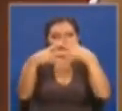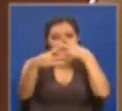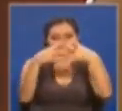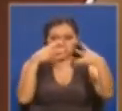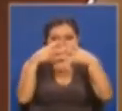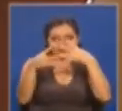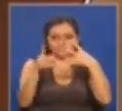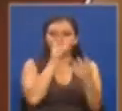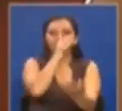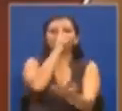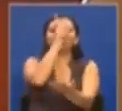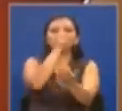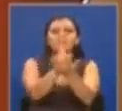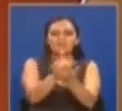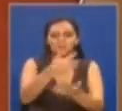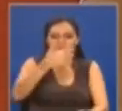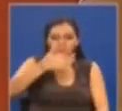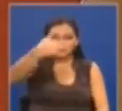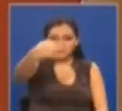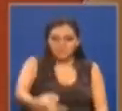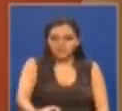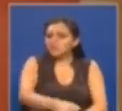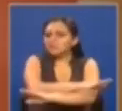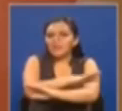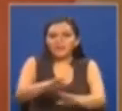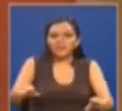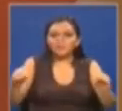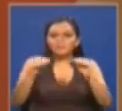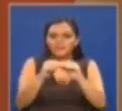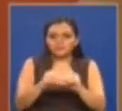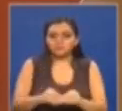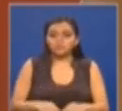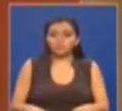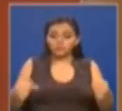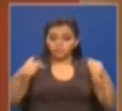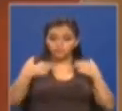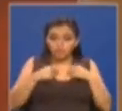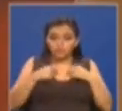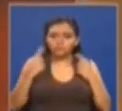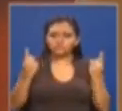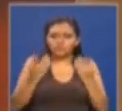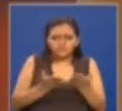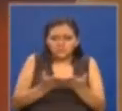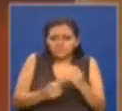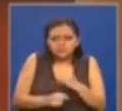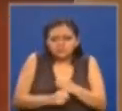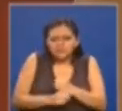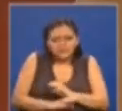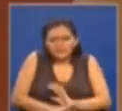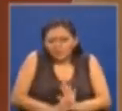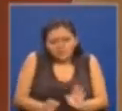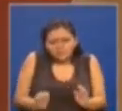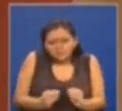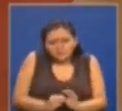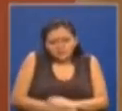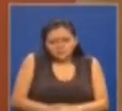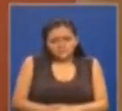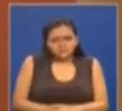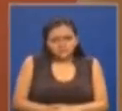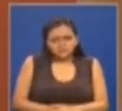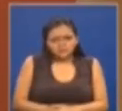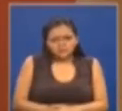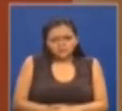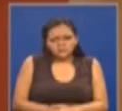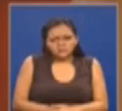los jueces competentes. Y en eso, personas como yo, compañeros, que estamos solo para servir, estamos dispuestos hasta jugarnos